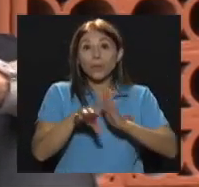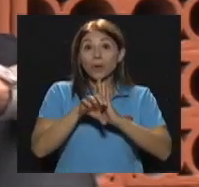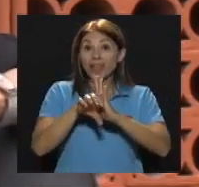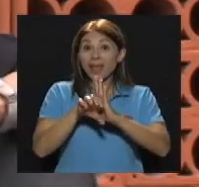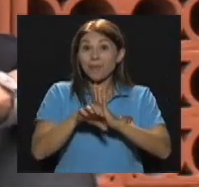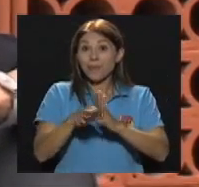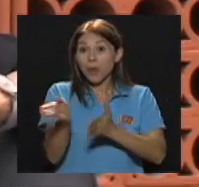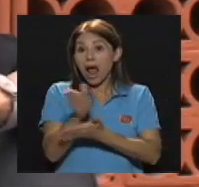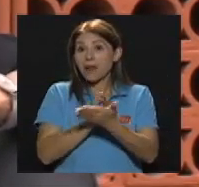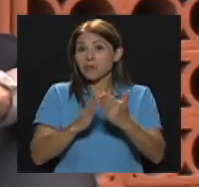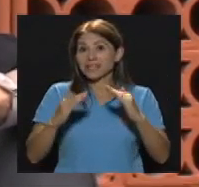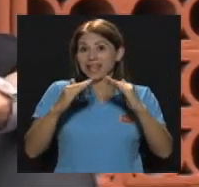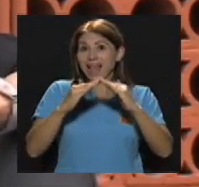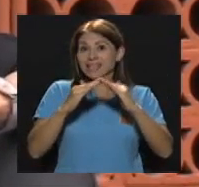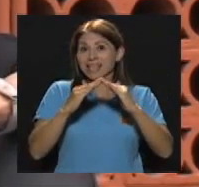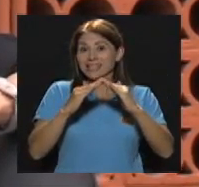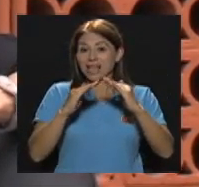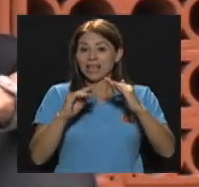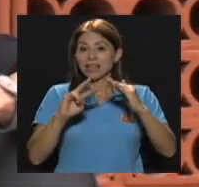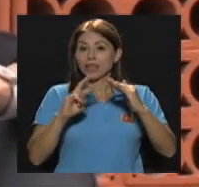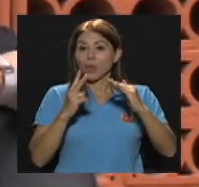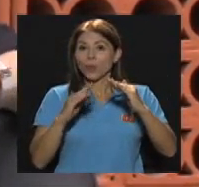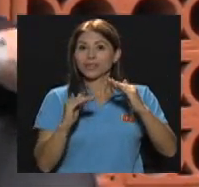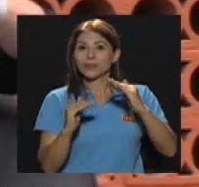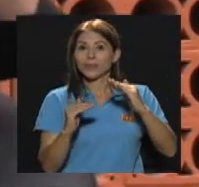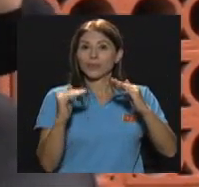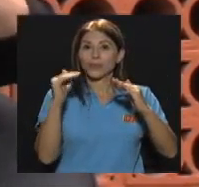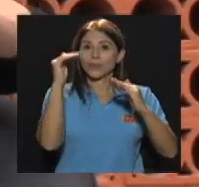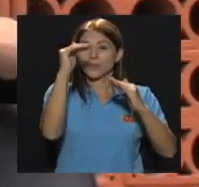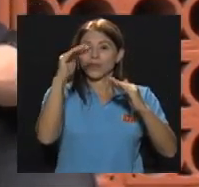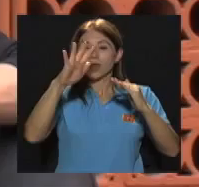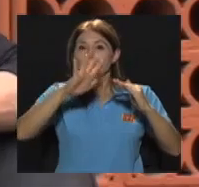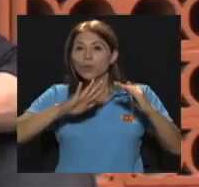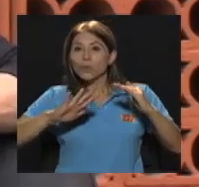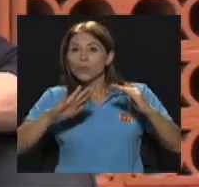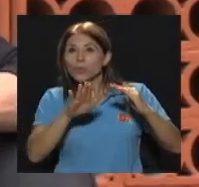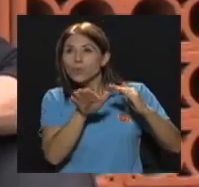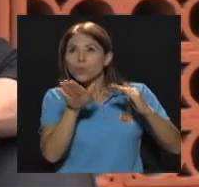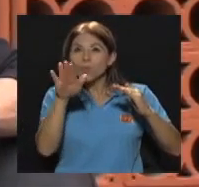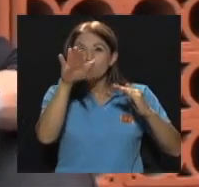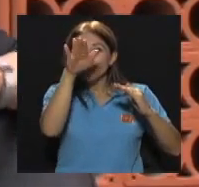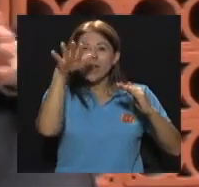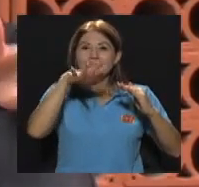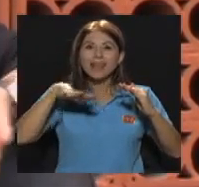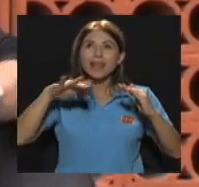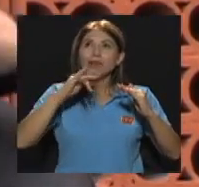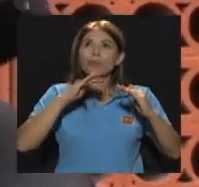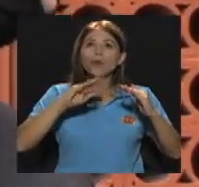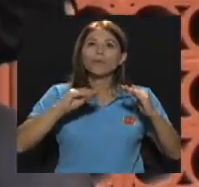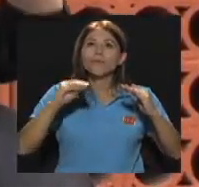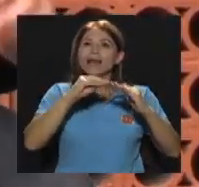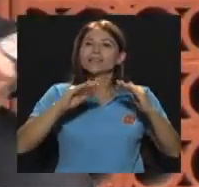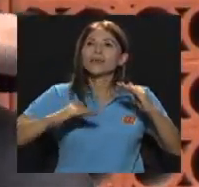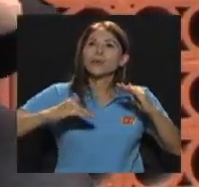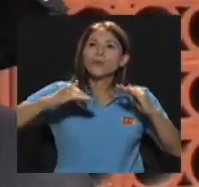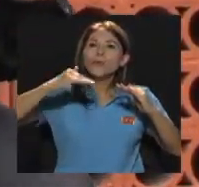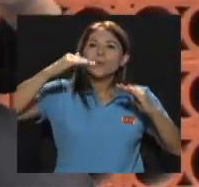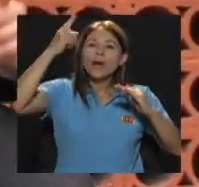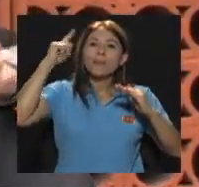en una casita de 2 pisos, tener esas dobles alturas, esos vacíos que cubren los 2 pisos para que el aire